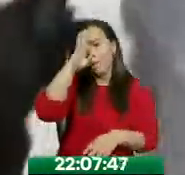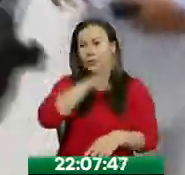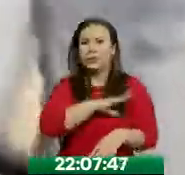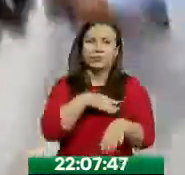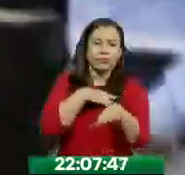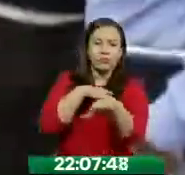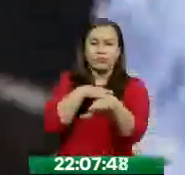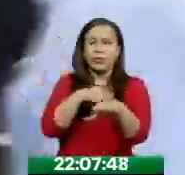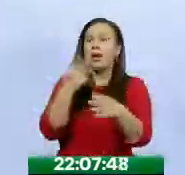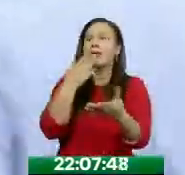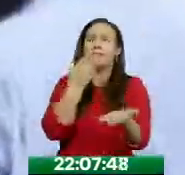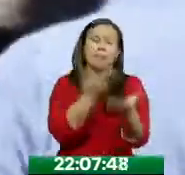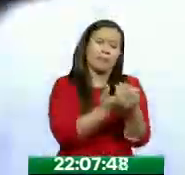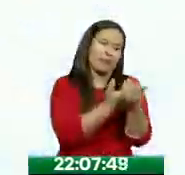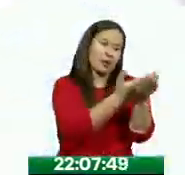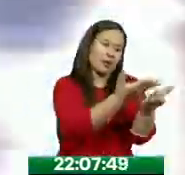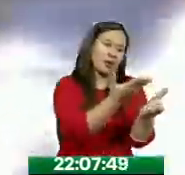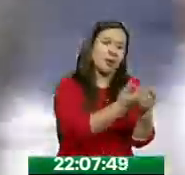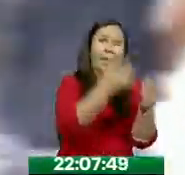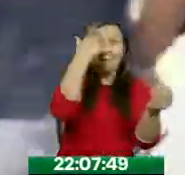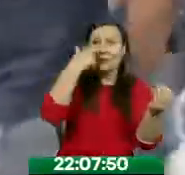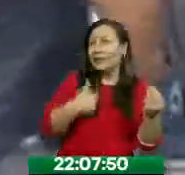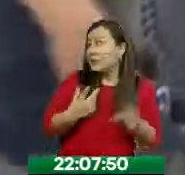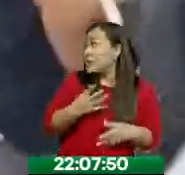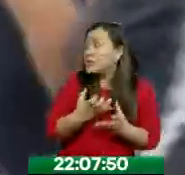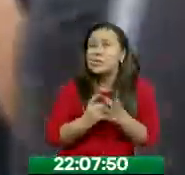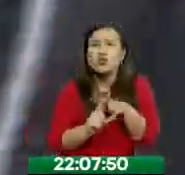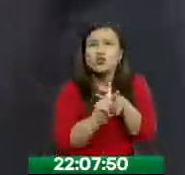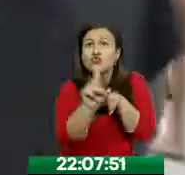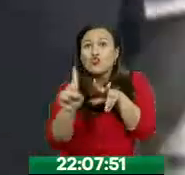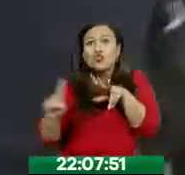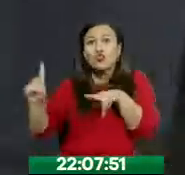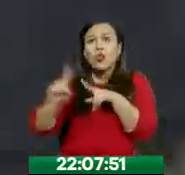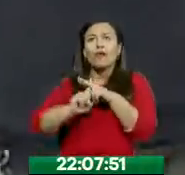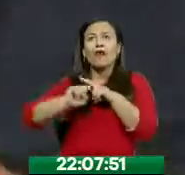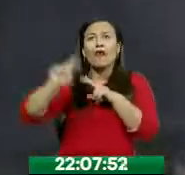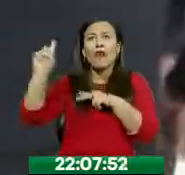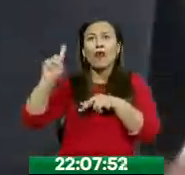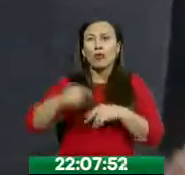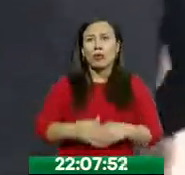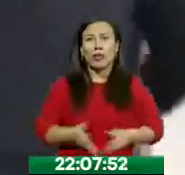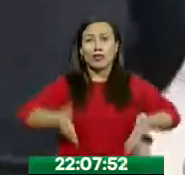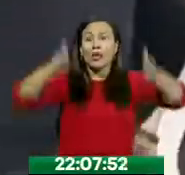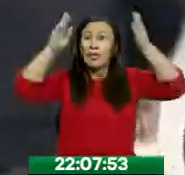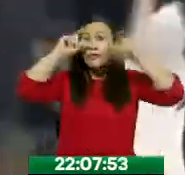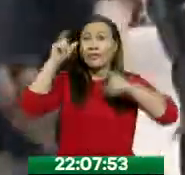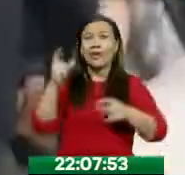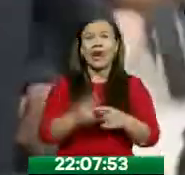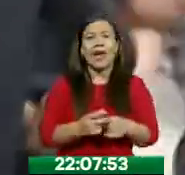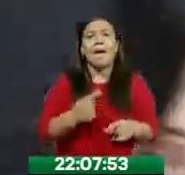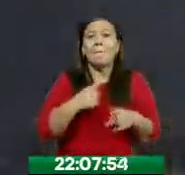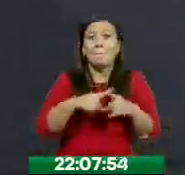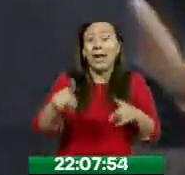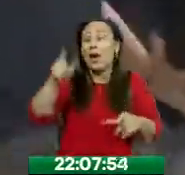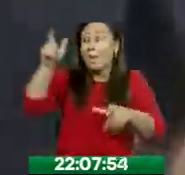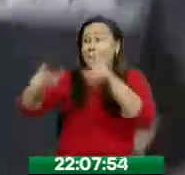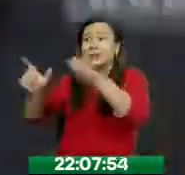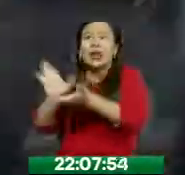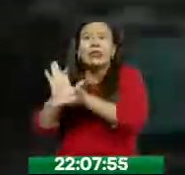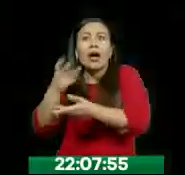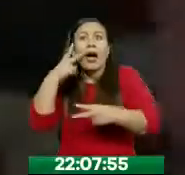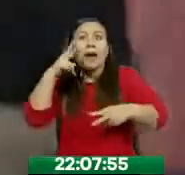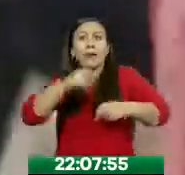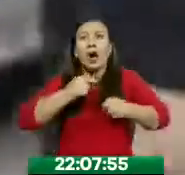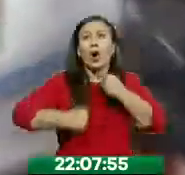trámites respectivos, este individuo audazmente se fugó del lugar. Inmediatamente las personas testigos de lo